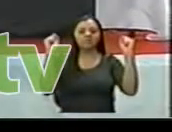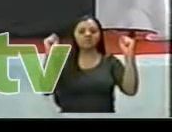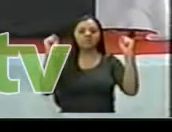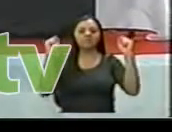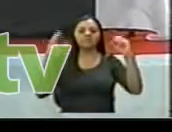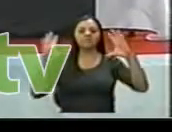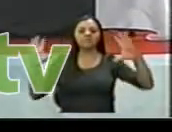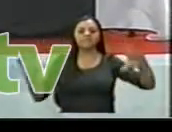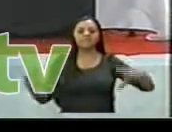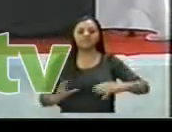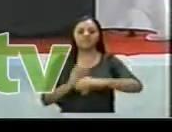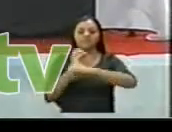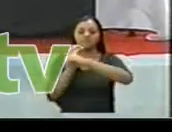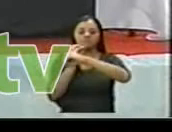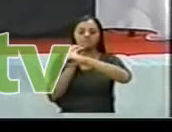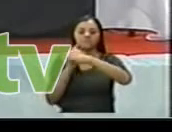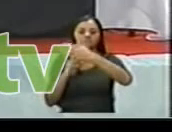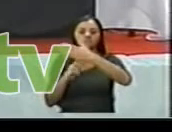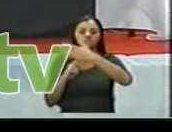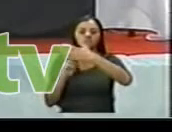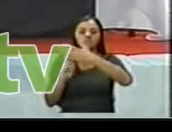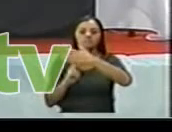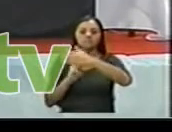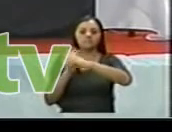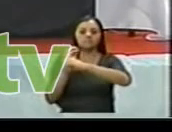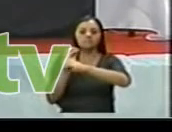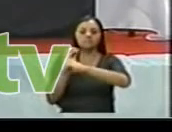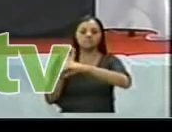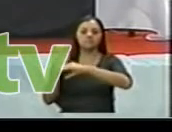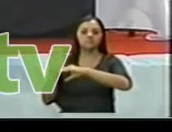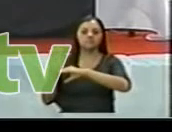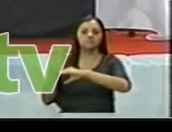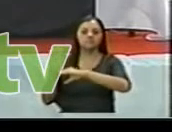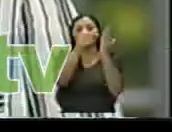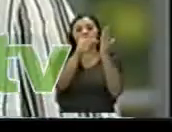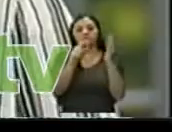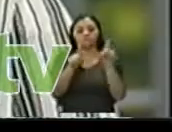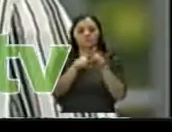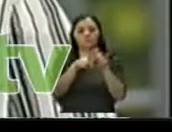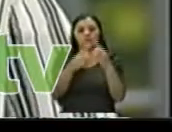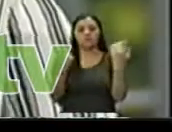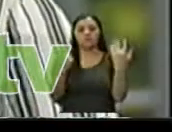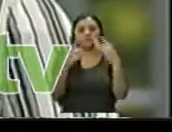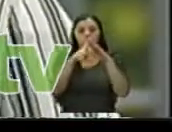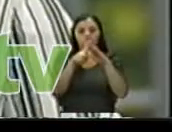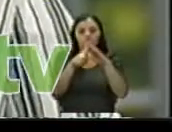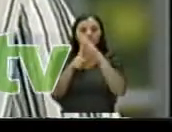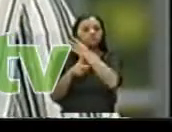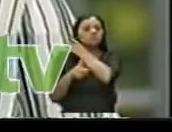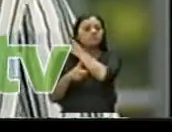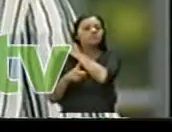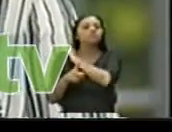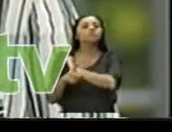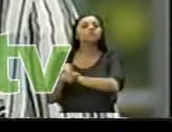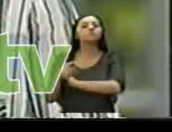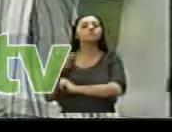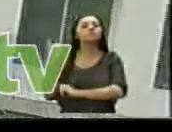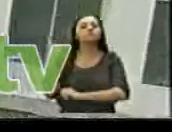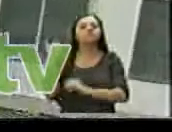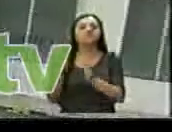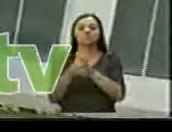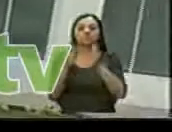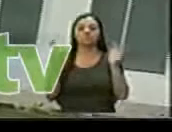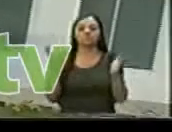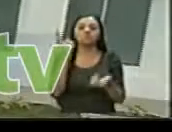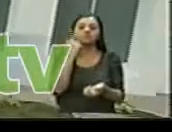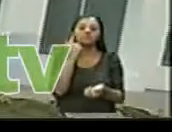mandatario y varios funcionarios de gobierno para poner en servicio esta infraestructura. Tenemos una diversidad muy amplia,